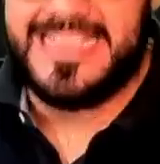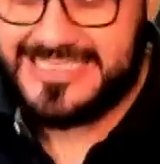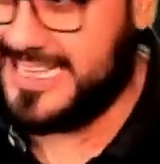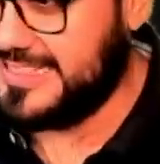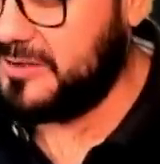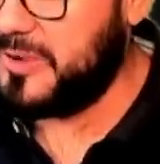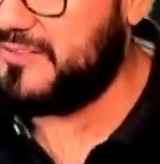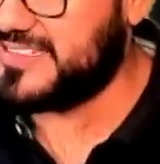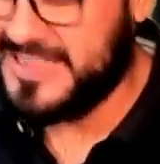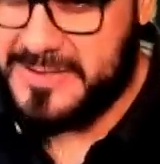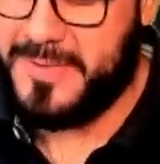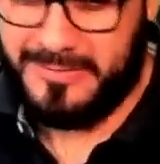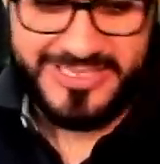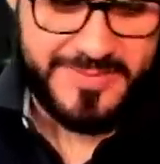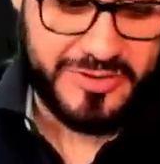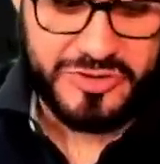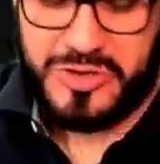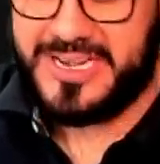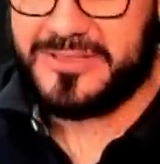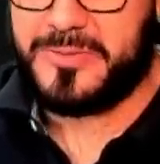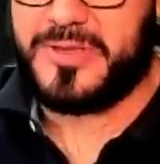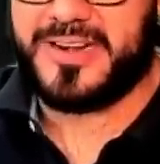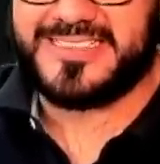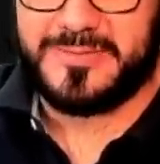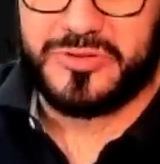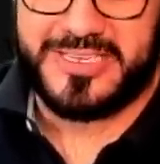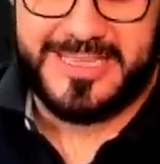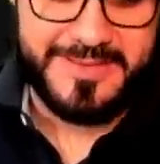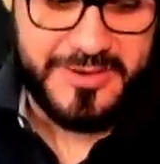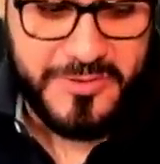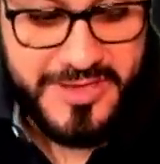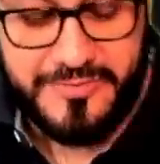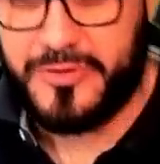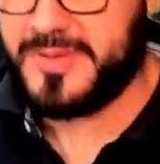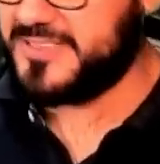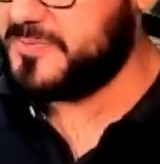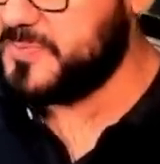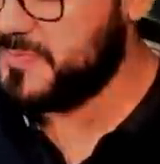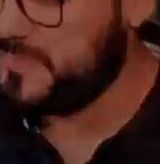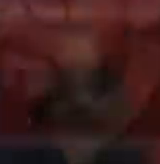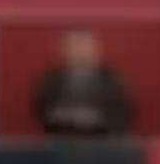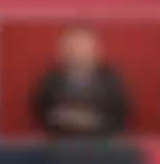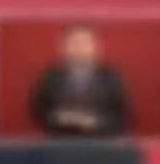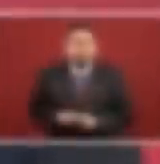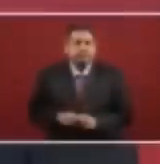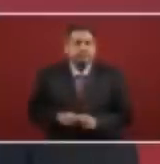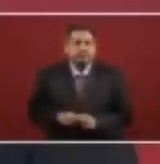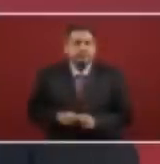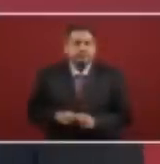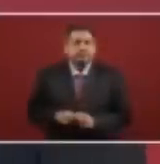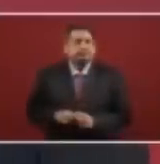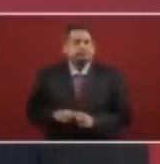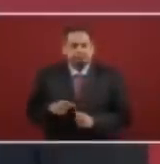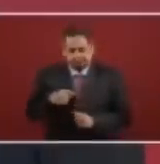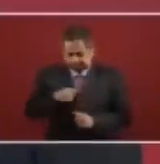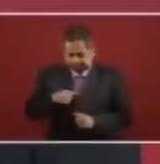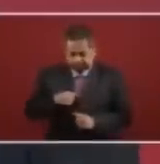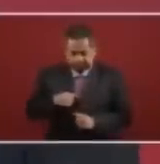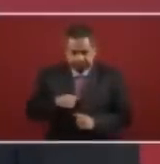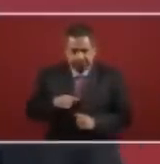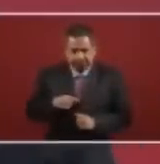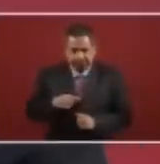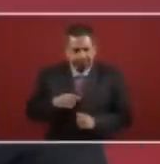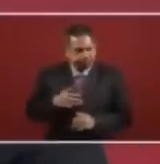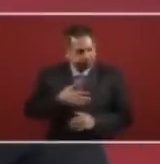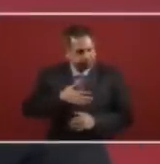alcaldesa, Sandra Cuevas. Vámonos, amigos, con el intro del video. Regresamos con esta video información. Tengo la